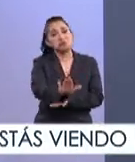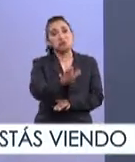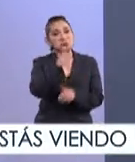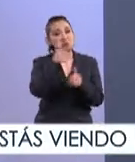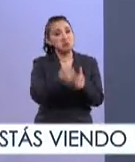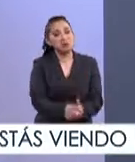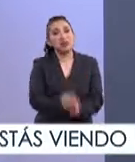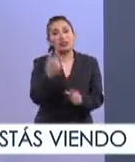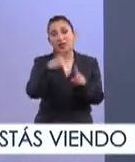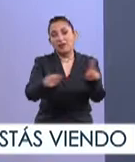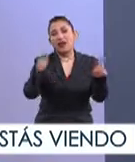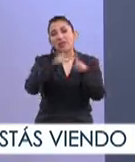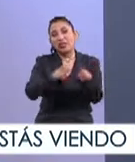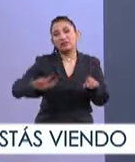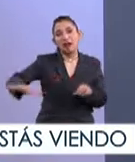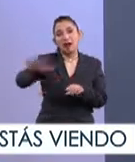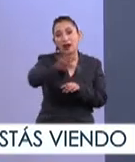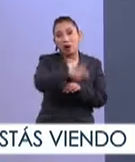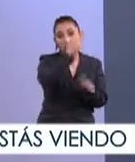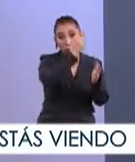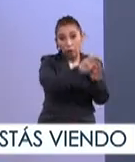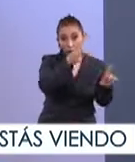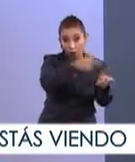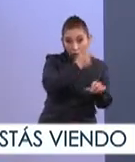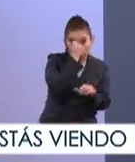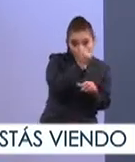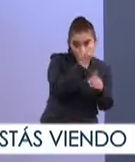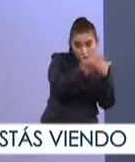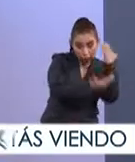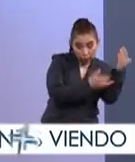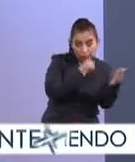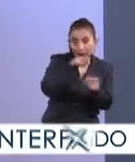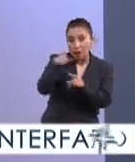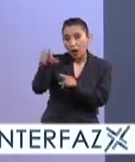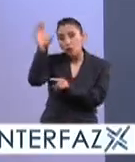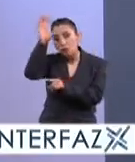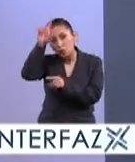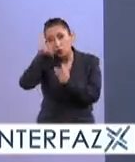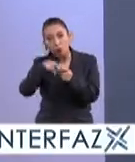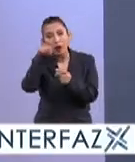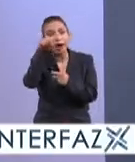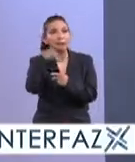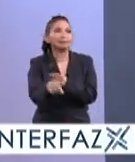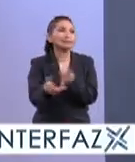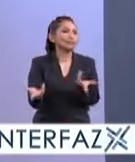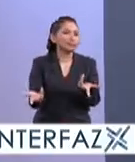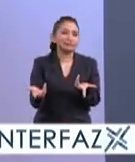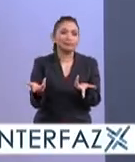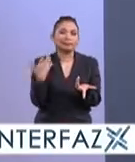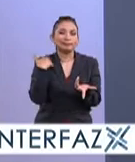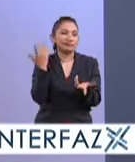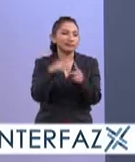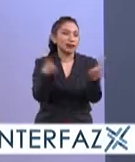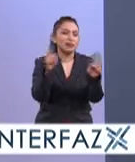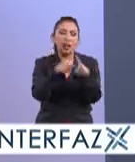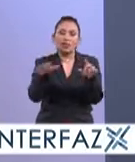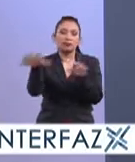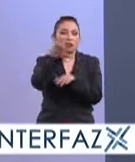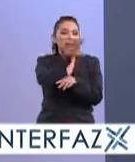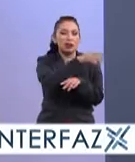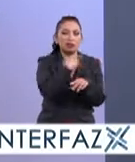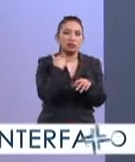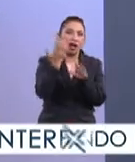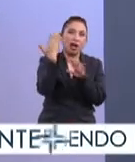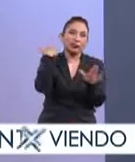país en diferentes ámbitos, no solo en el estudiantil, sino también en el cultural, en incontables ámbitos que hemos